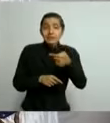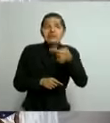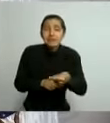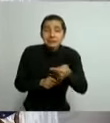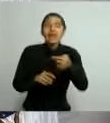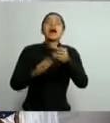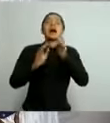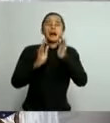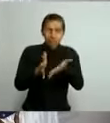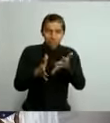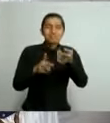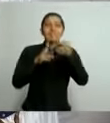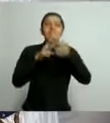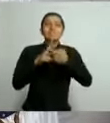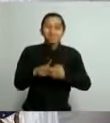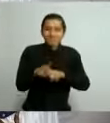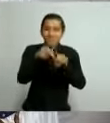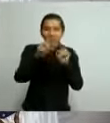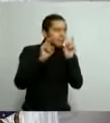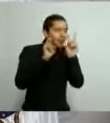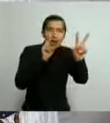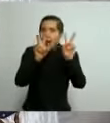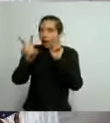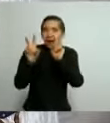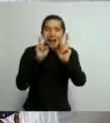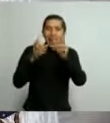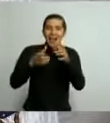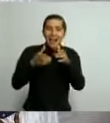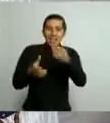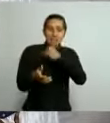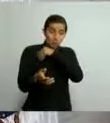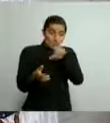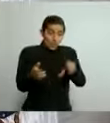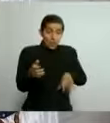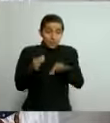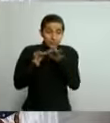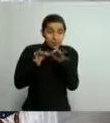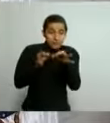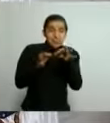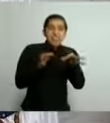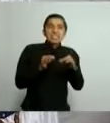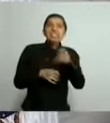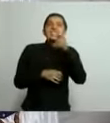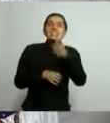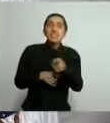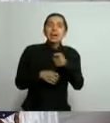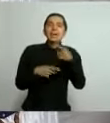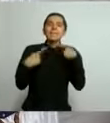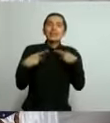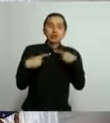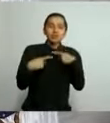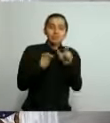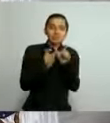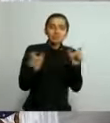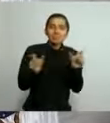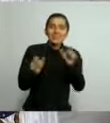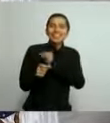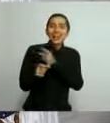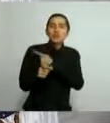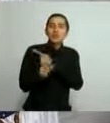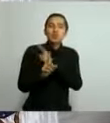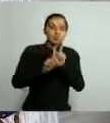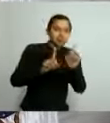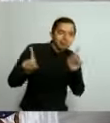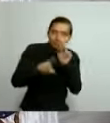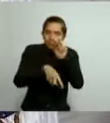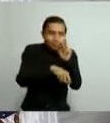empezarán a ver en las calles de los municipios a los guardianes de la salud, que aplicarán medidas